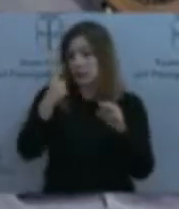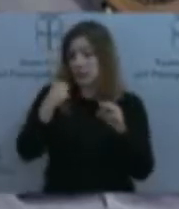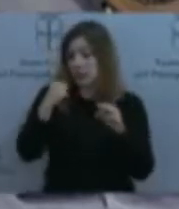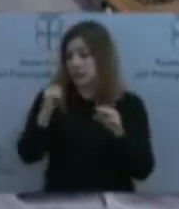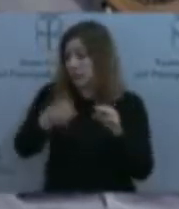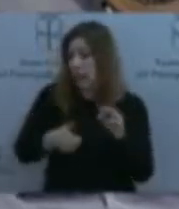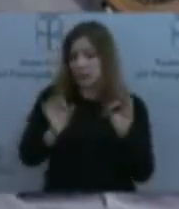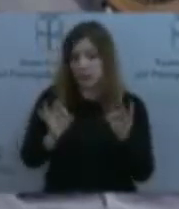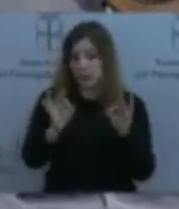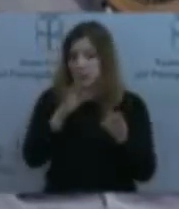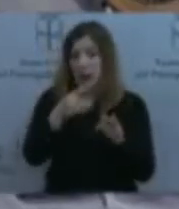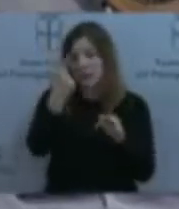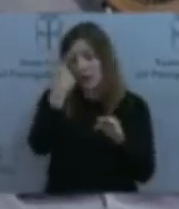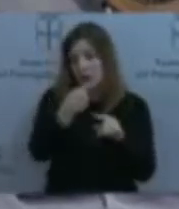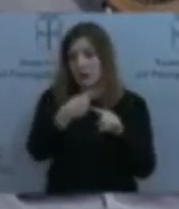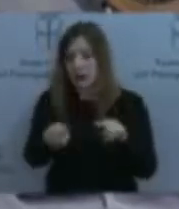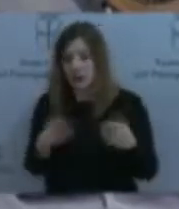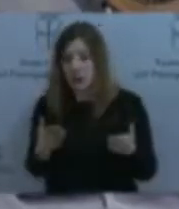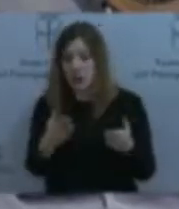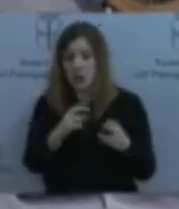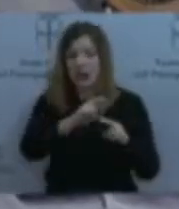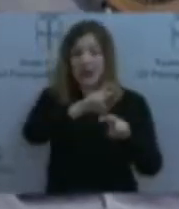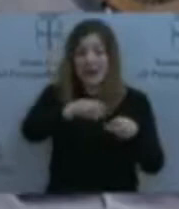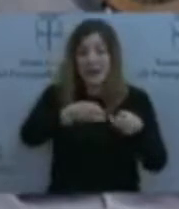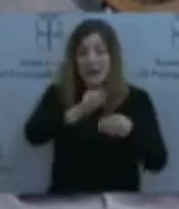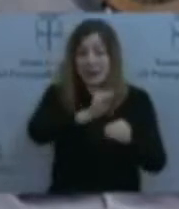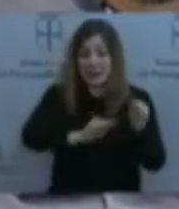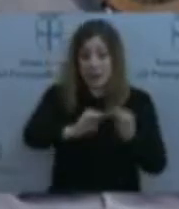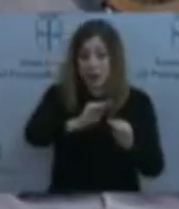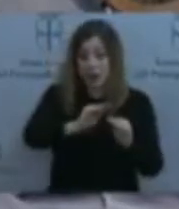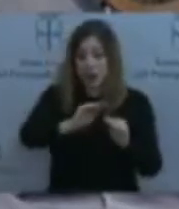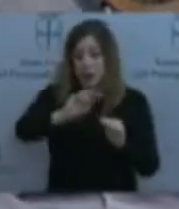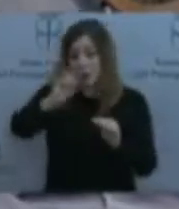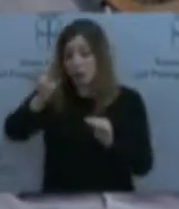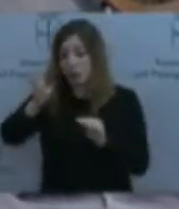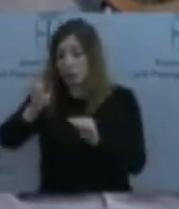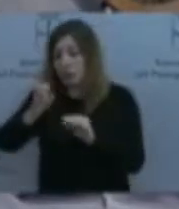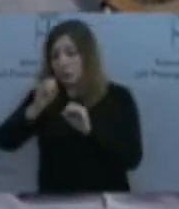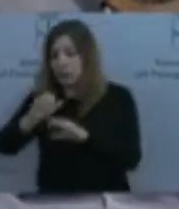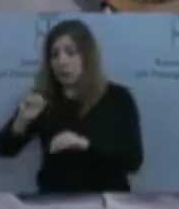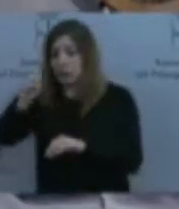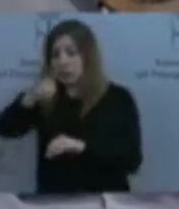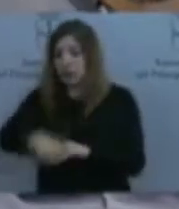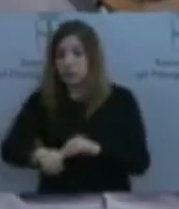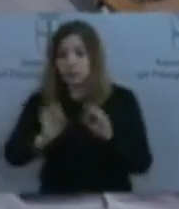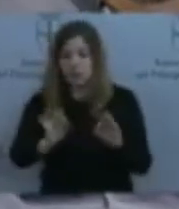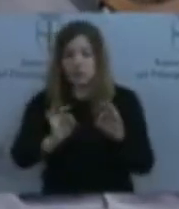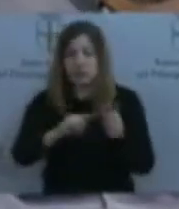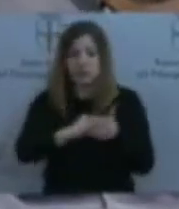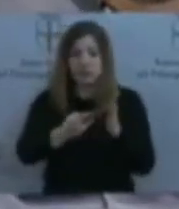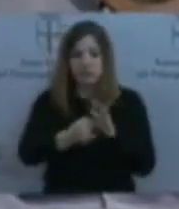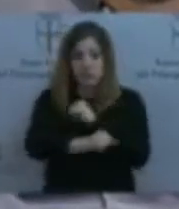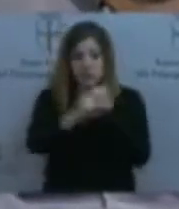es una restauración científica de un falso histórico. Lo que ustedes plantean en el proyecto de consolidación no es eso, señor consejero. Ustedes